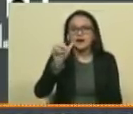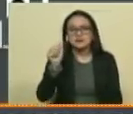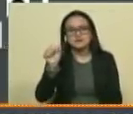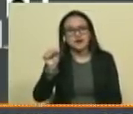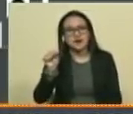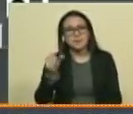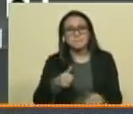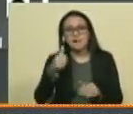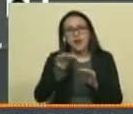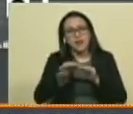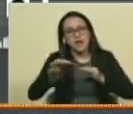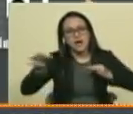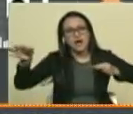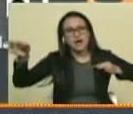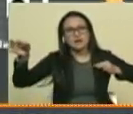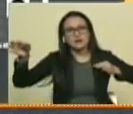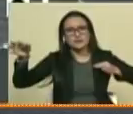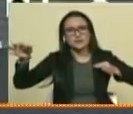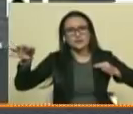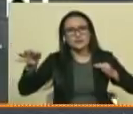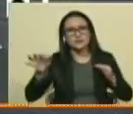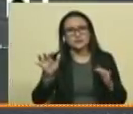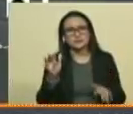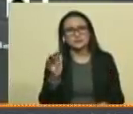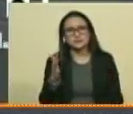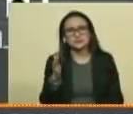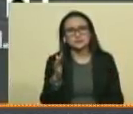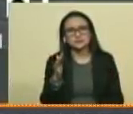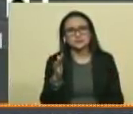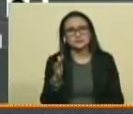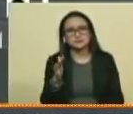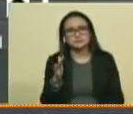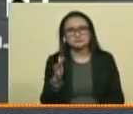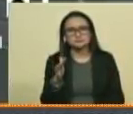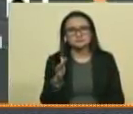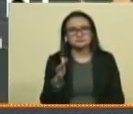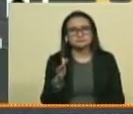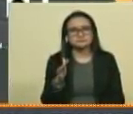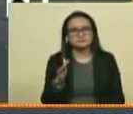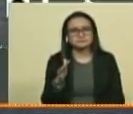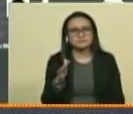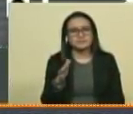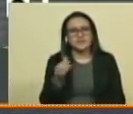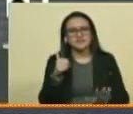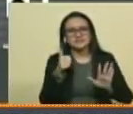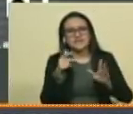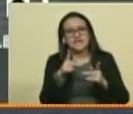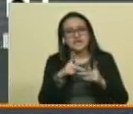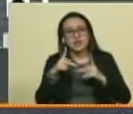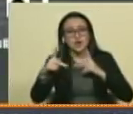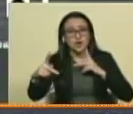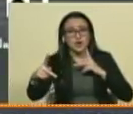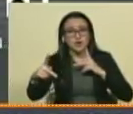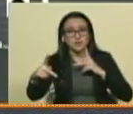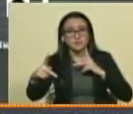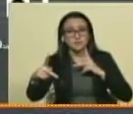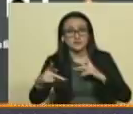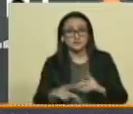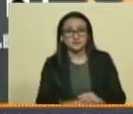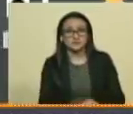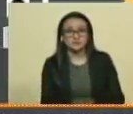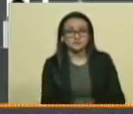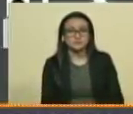más largos, que tiene aproximadamente, uno de los túneles más largos, que tiene aproximadamente 6 kilómetros de